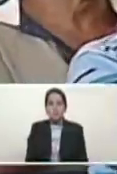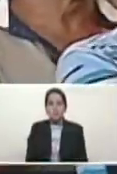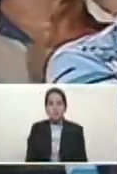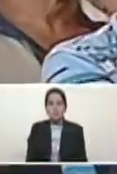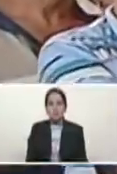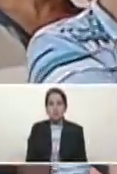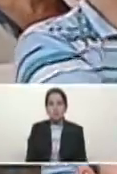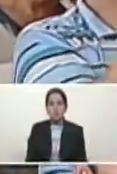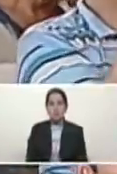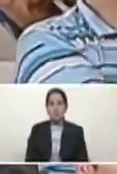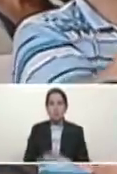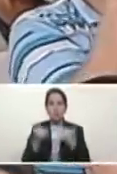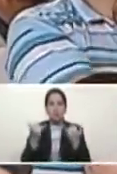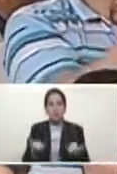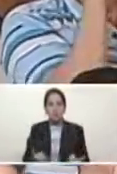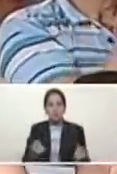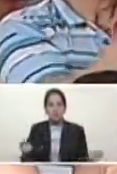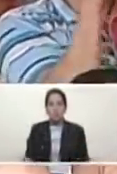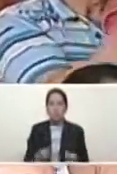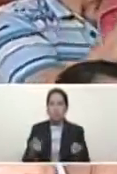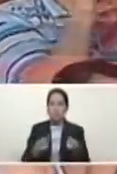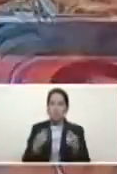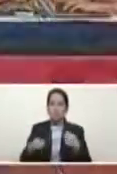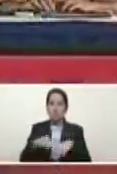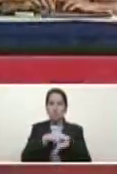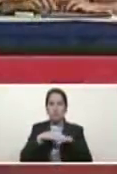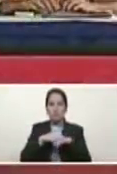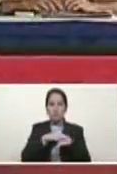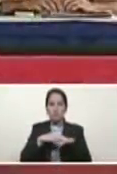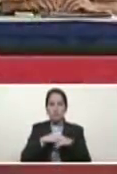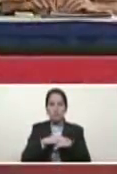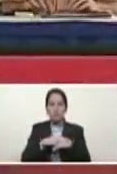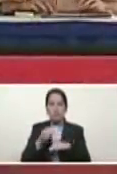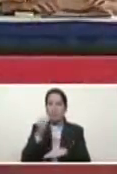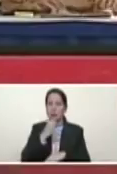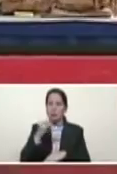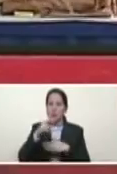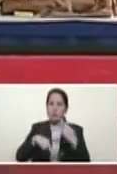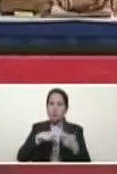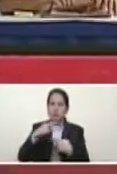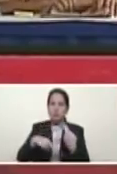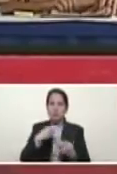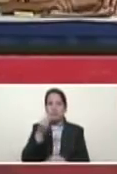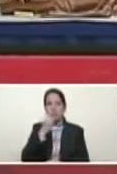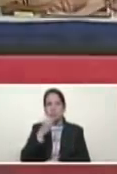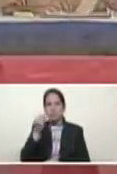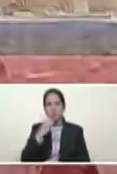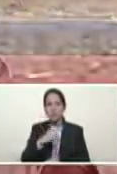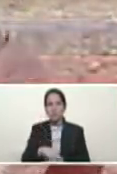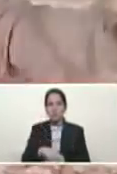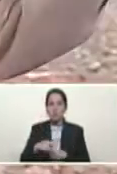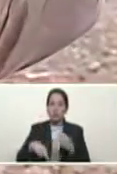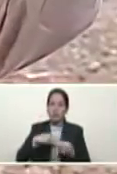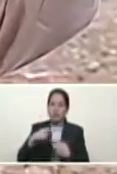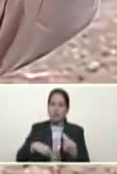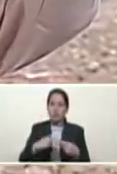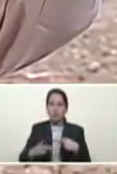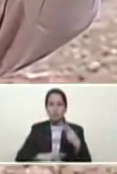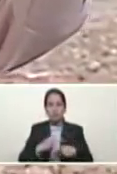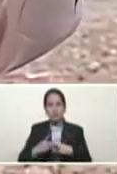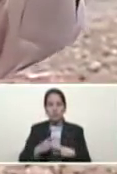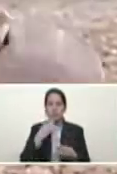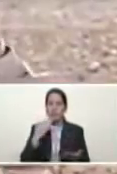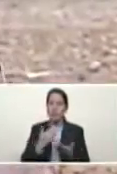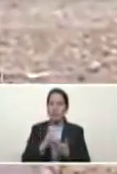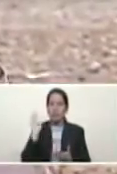Vamos, milicia. Vamos, ministro de Alimentación. Revolución alimentaria. Revolución productiva. Gracias,